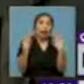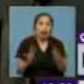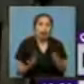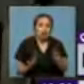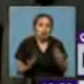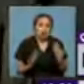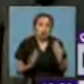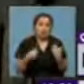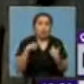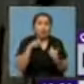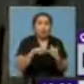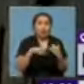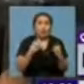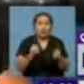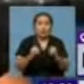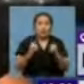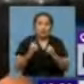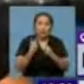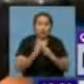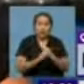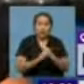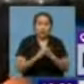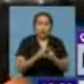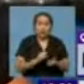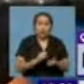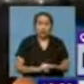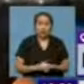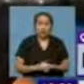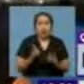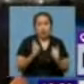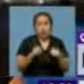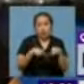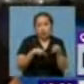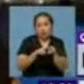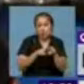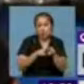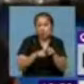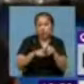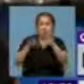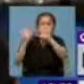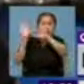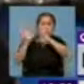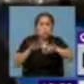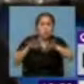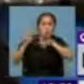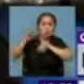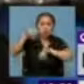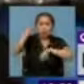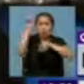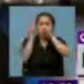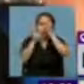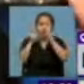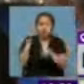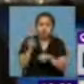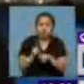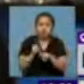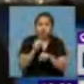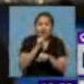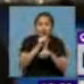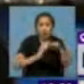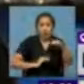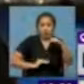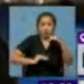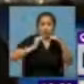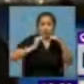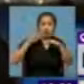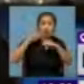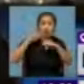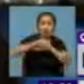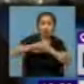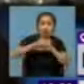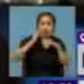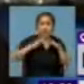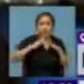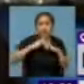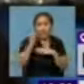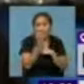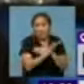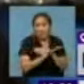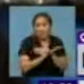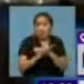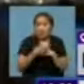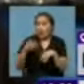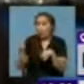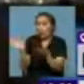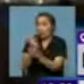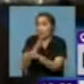Campaña Nacional de Vacunación. Del 1 de octubre al 30 de noviembre de 2018. Si tus hijos tienen entre 13 meses